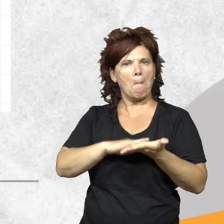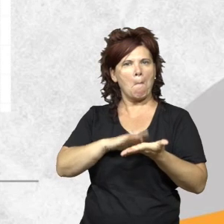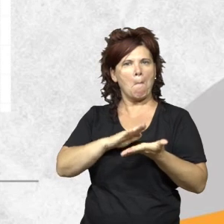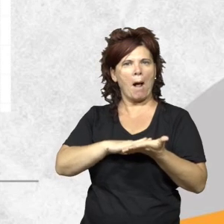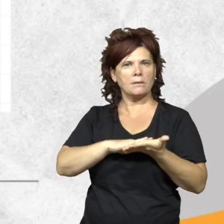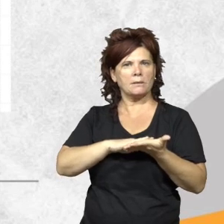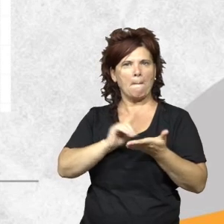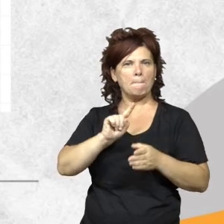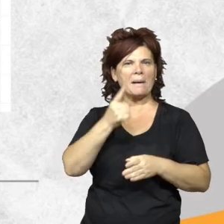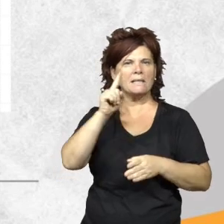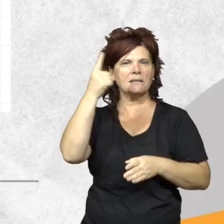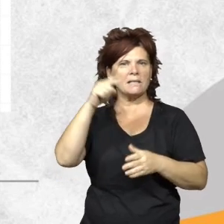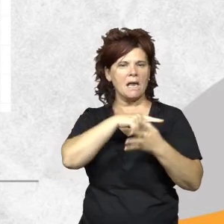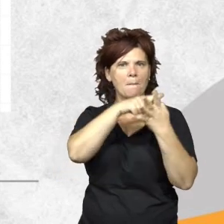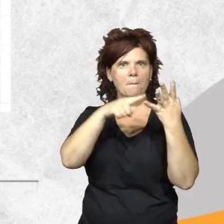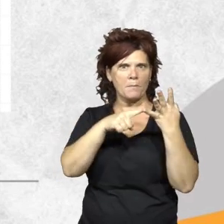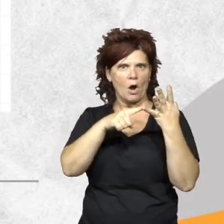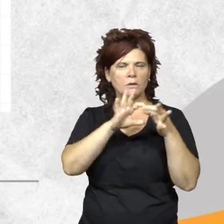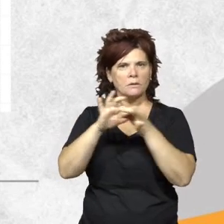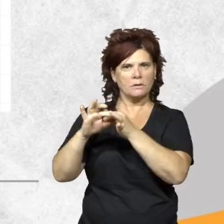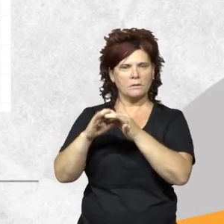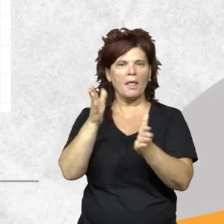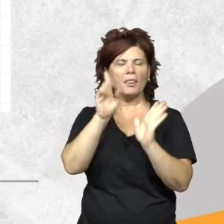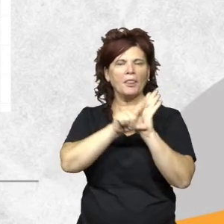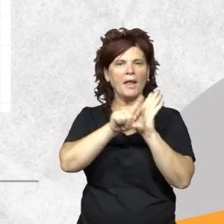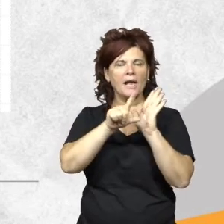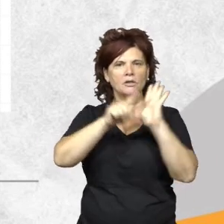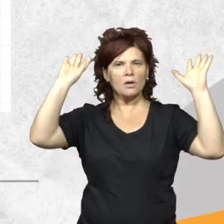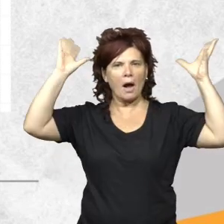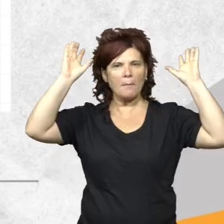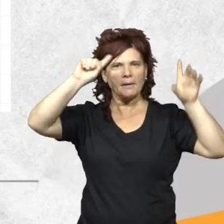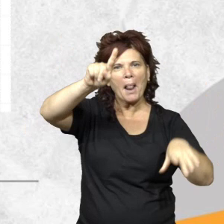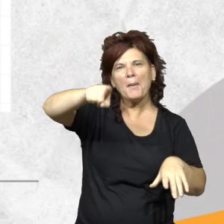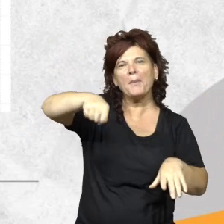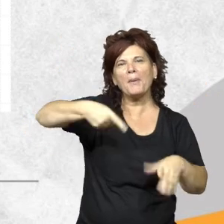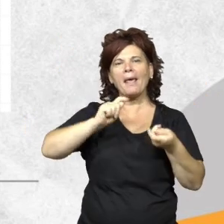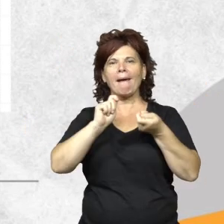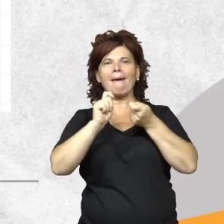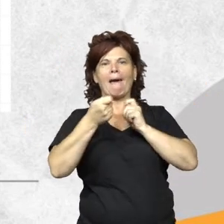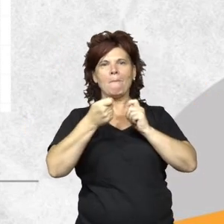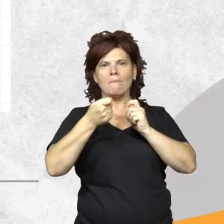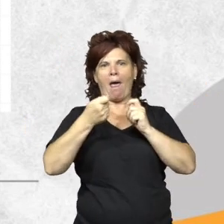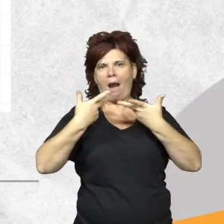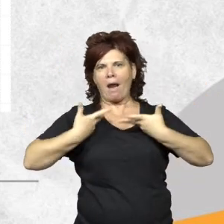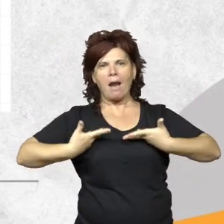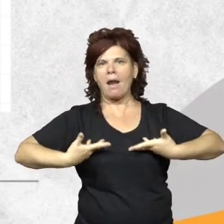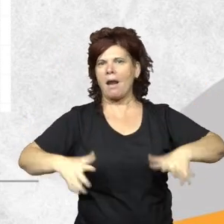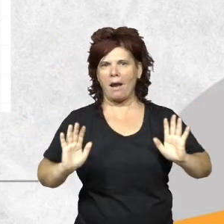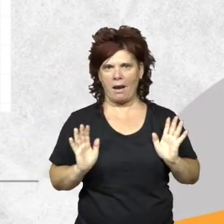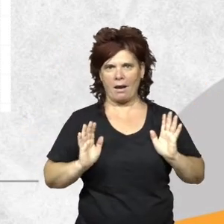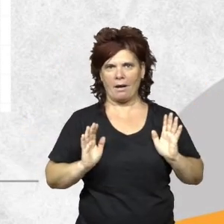principios generales del derecho ambiental que vienen a cambiar la genética, como dijimos, de los